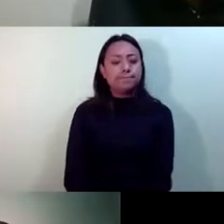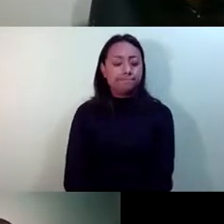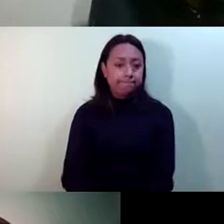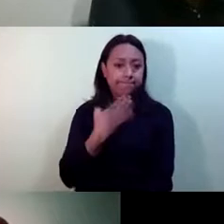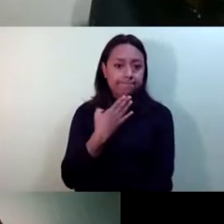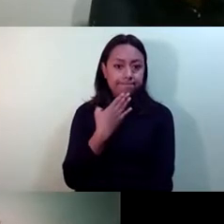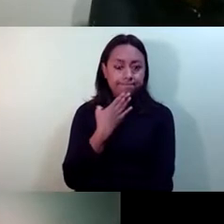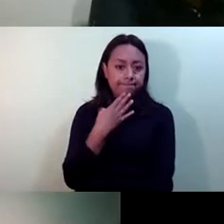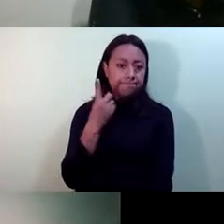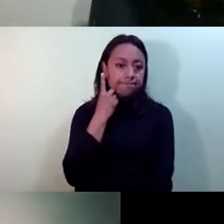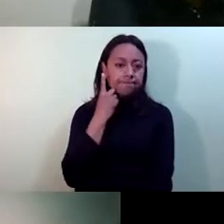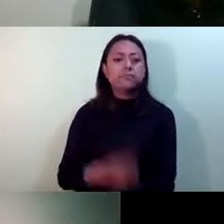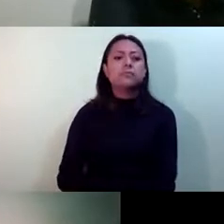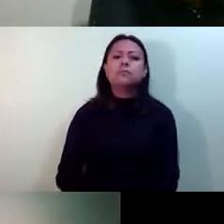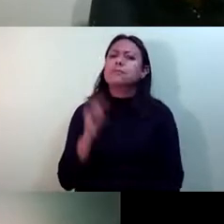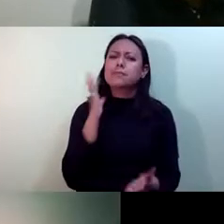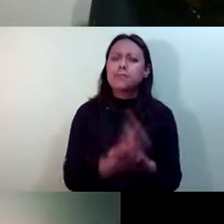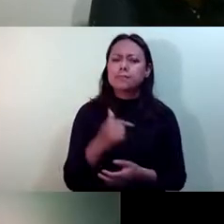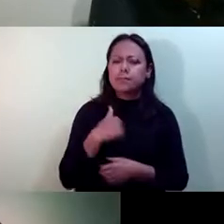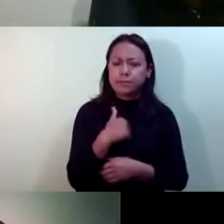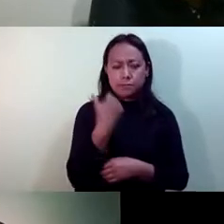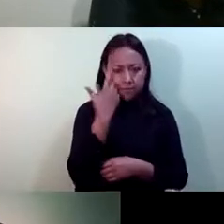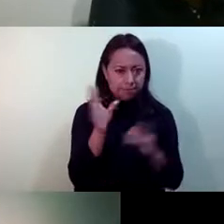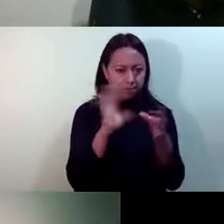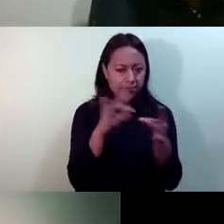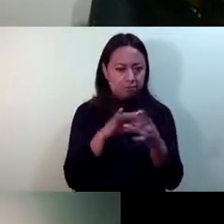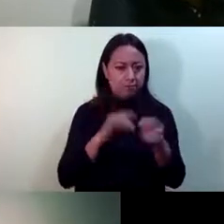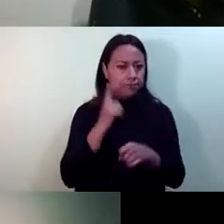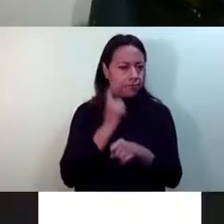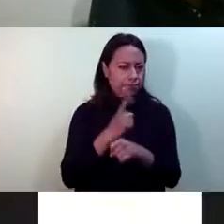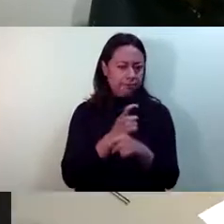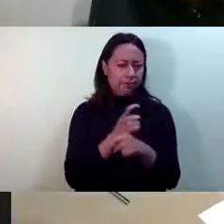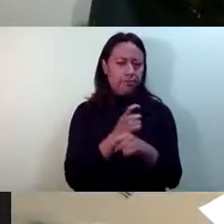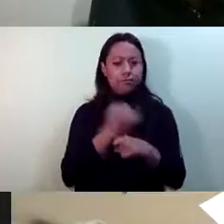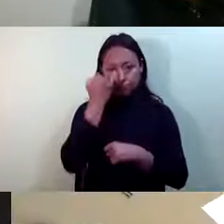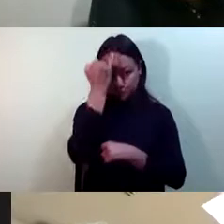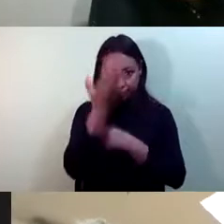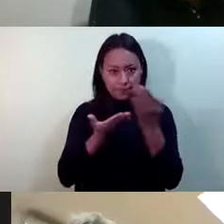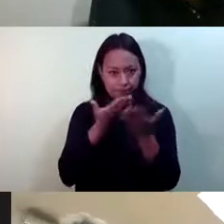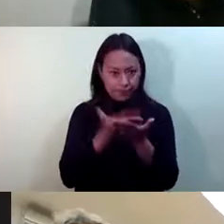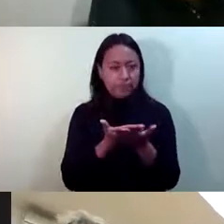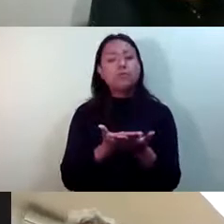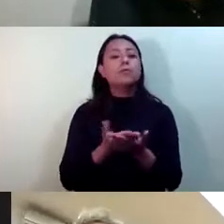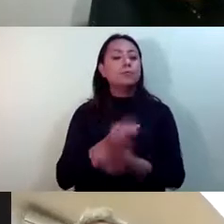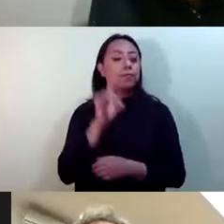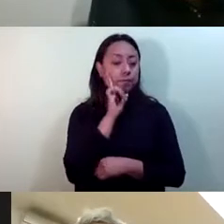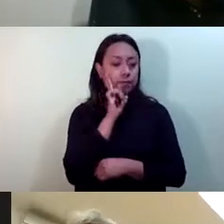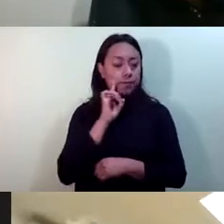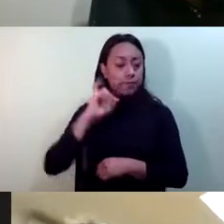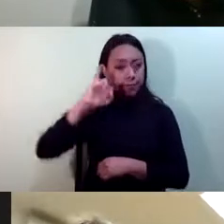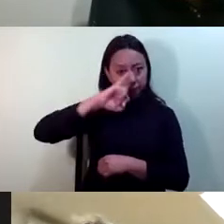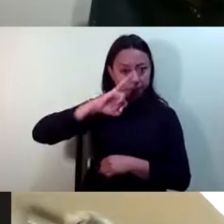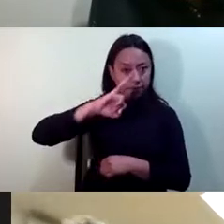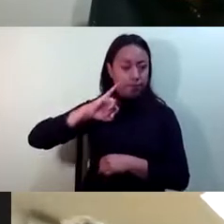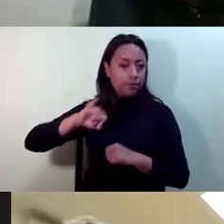Adelante, diputado. Para una precisión y un abundamiento. Primera precisión, la iniciativa de la jefa de gobierno sí hace referencia